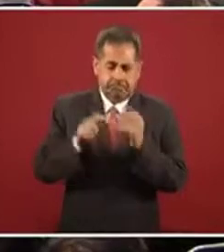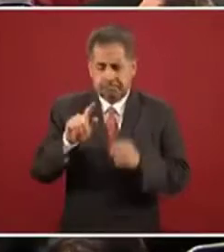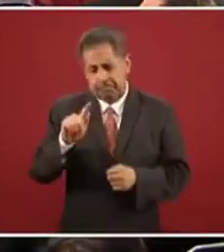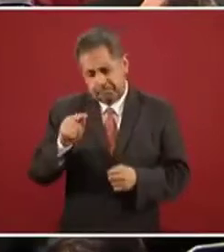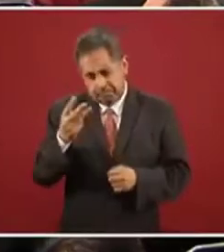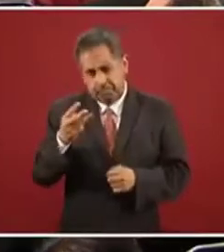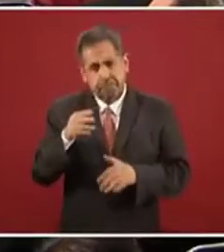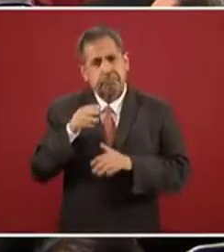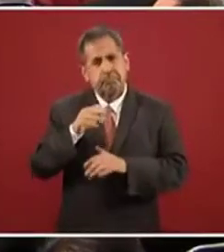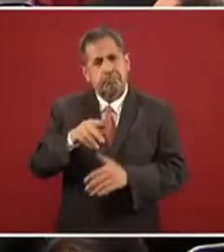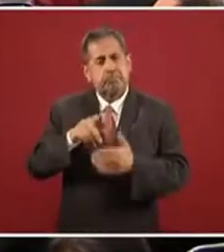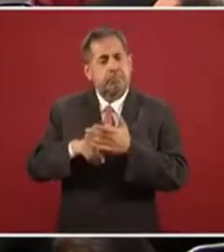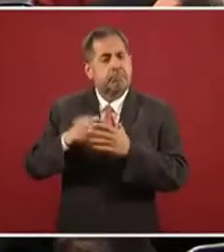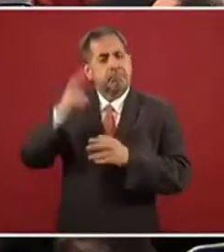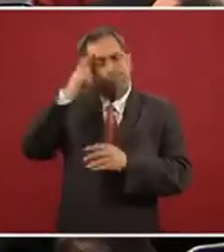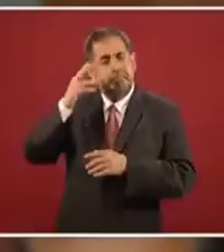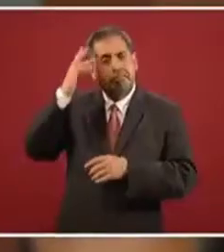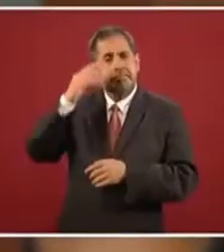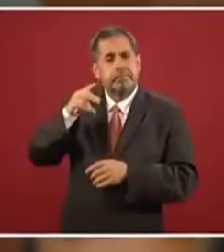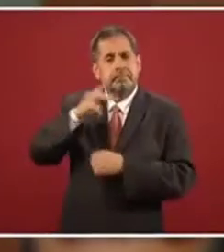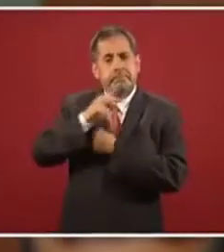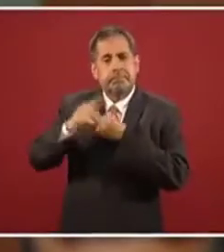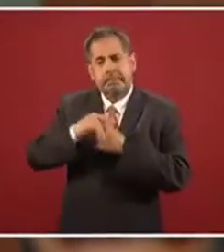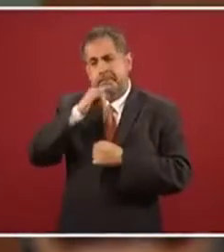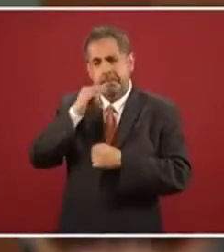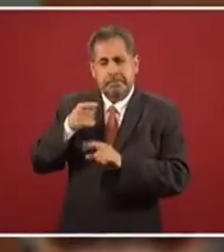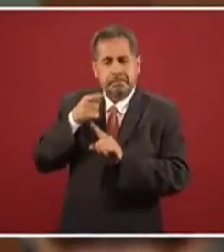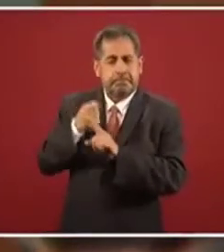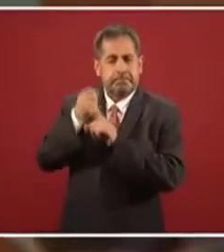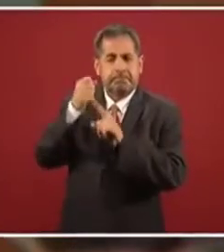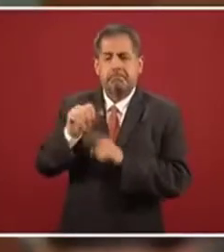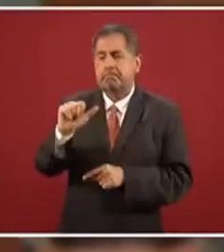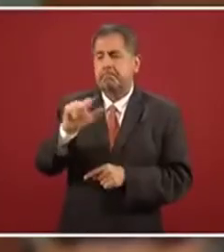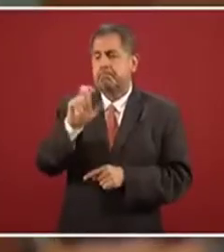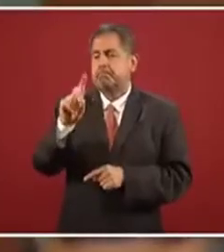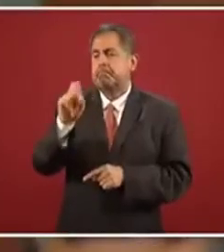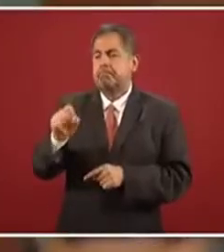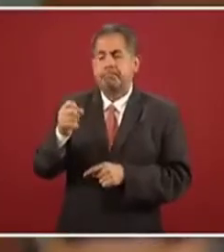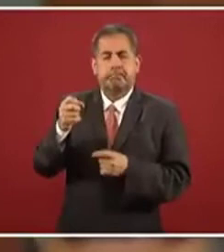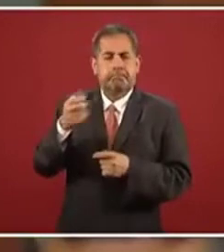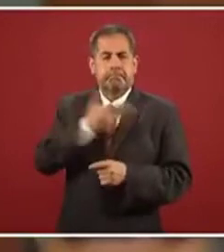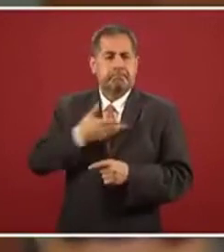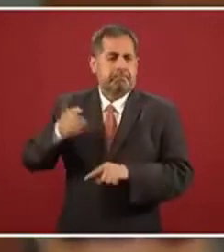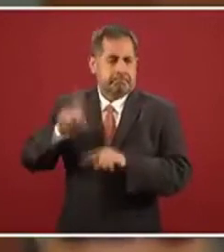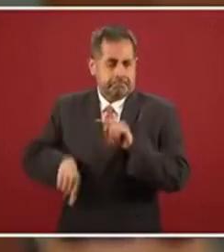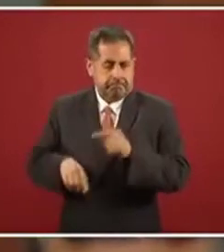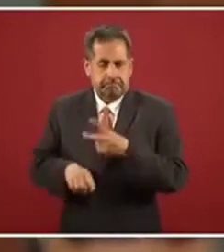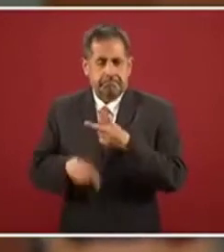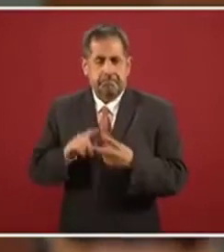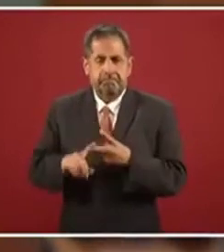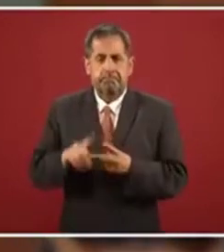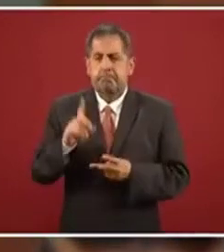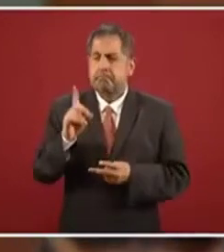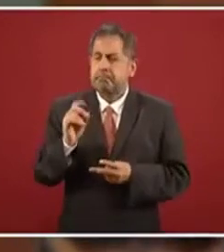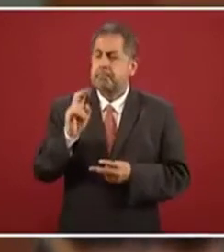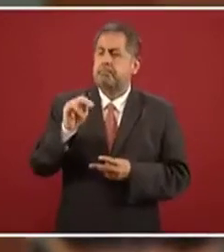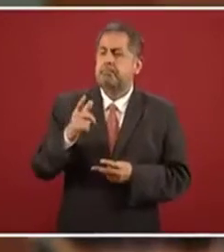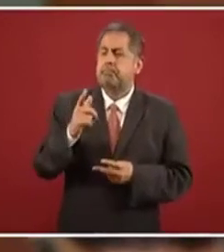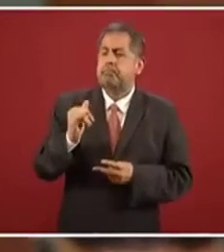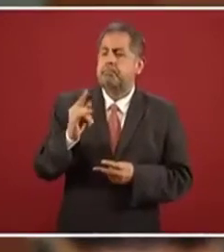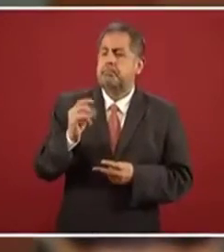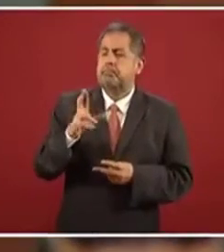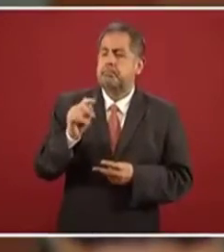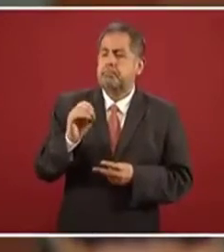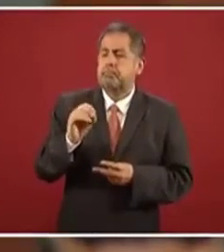1973 respecto al golpe de Estado en Chile, sí, la caída del presidente Allende, quizá los años de don Gilberto Bosque Saldívar,